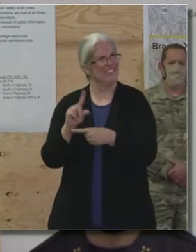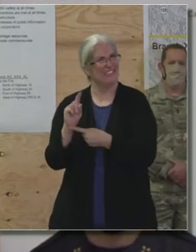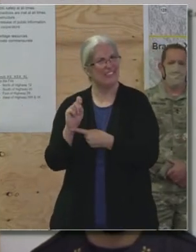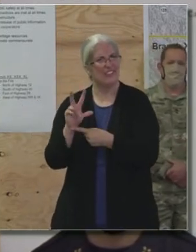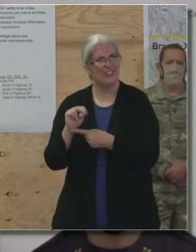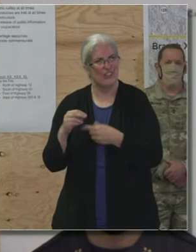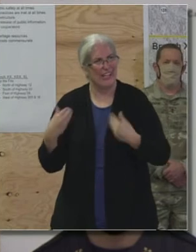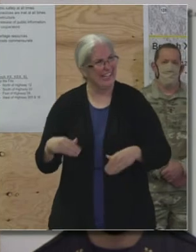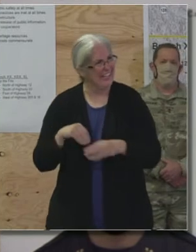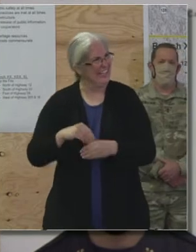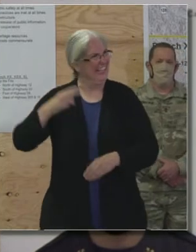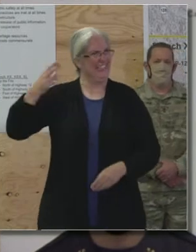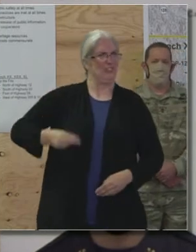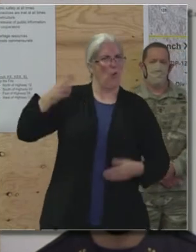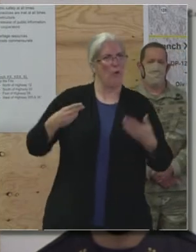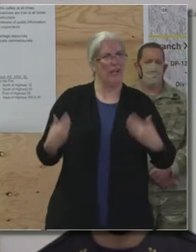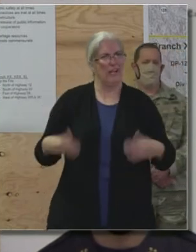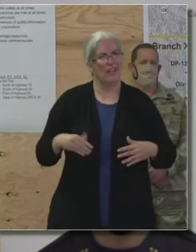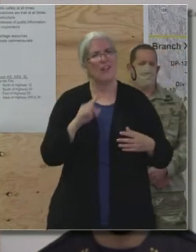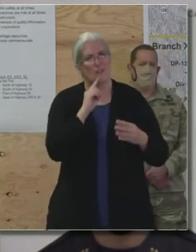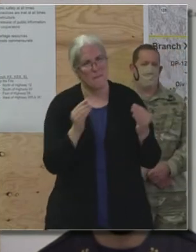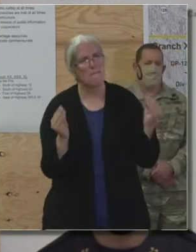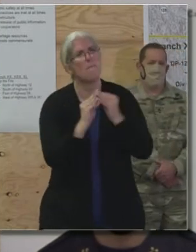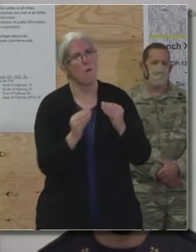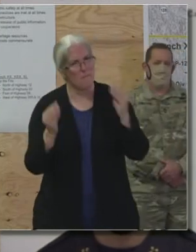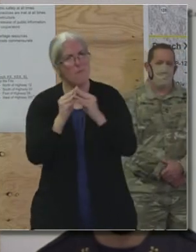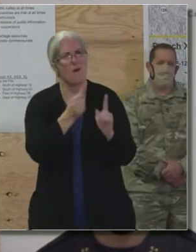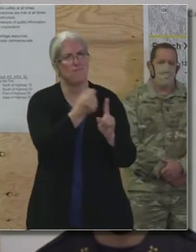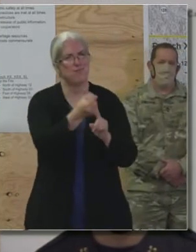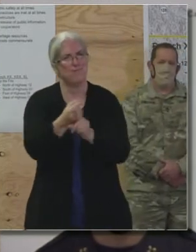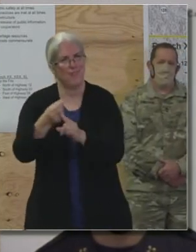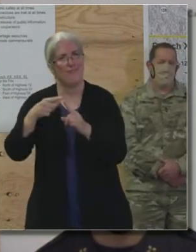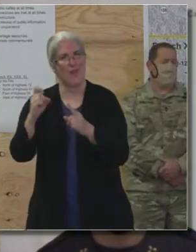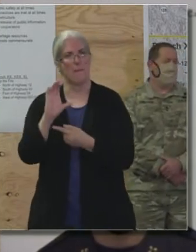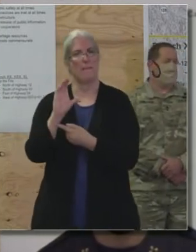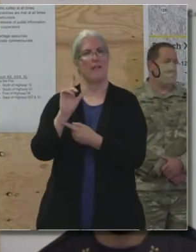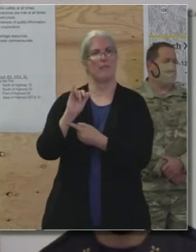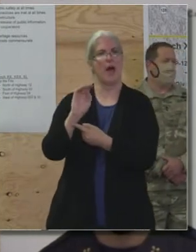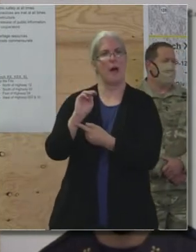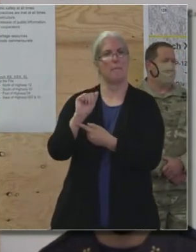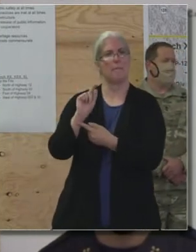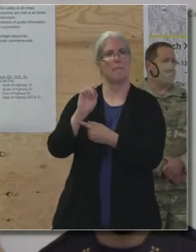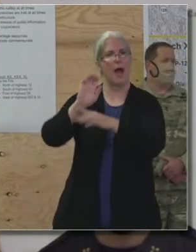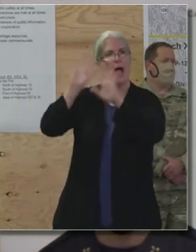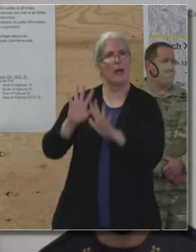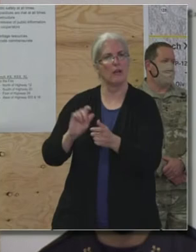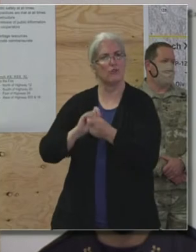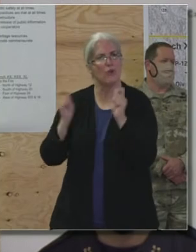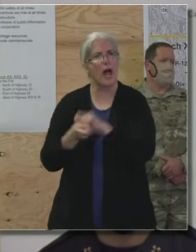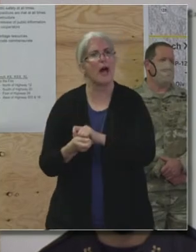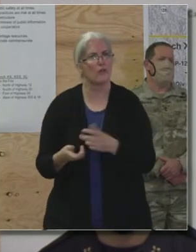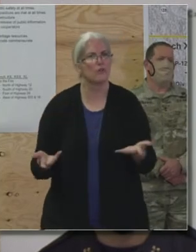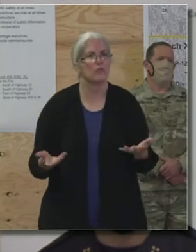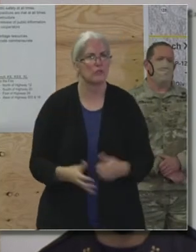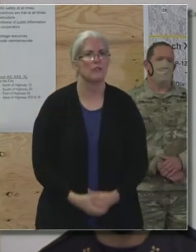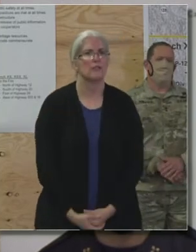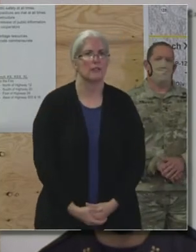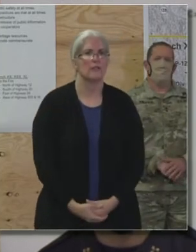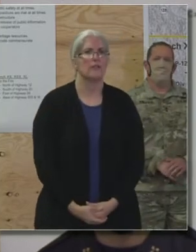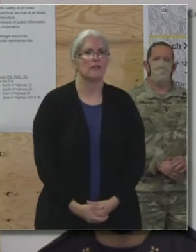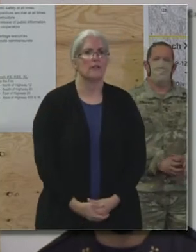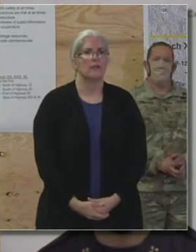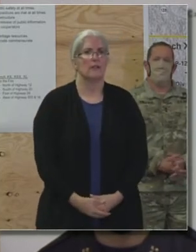viendo más y más de eso por el cambio climático y por consecuencia de estos incendios son más feroces y se